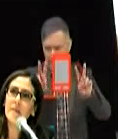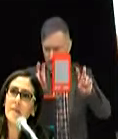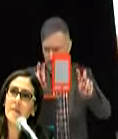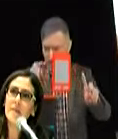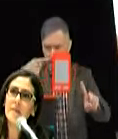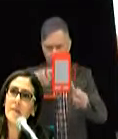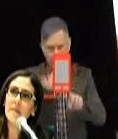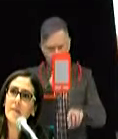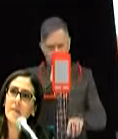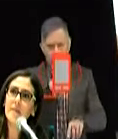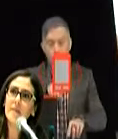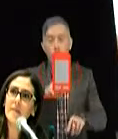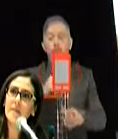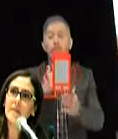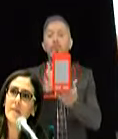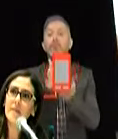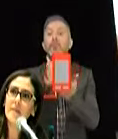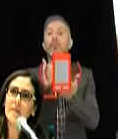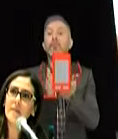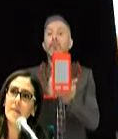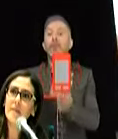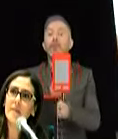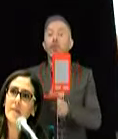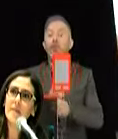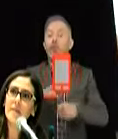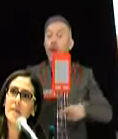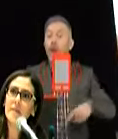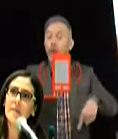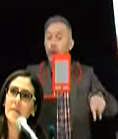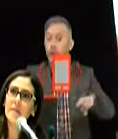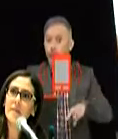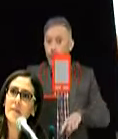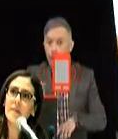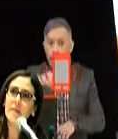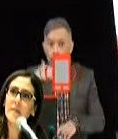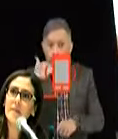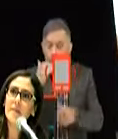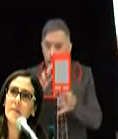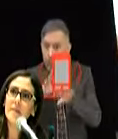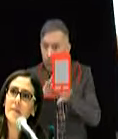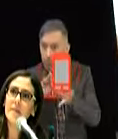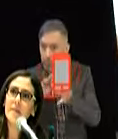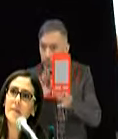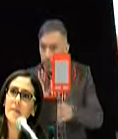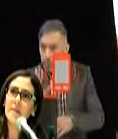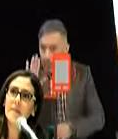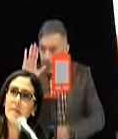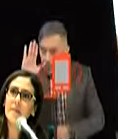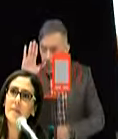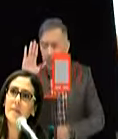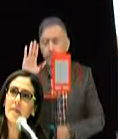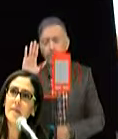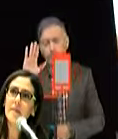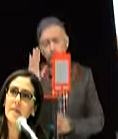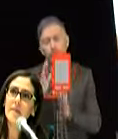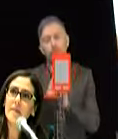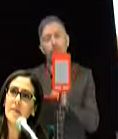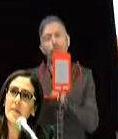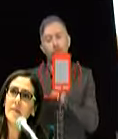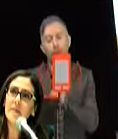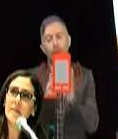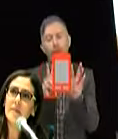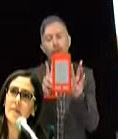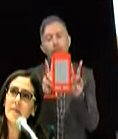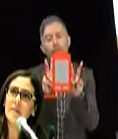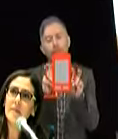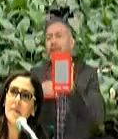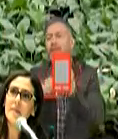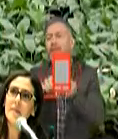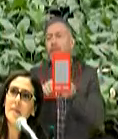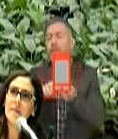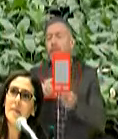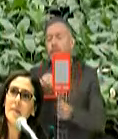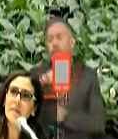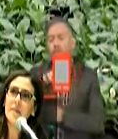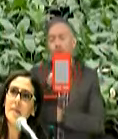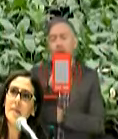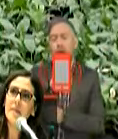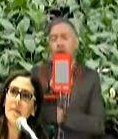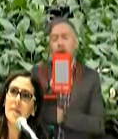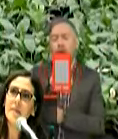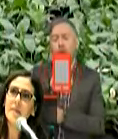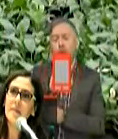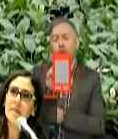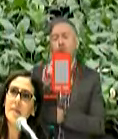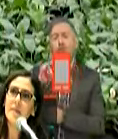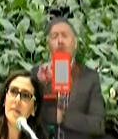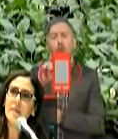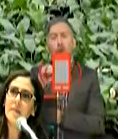en federal también. Y en el INE estamos trabajando de manera muy puntual con los órganos desconcentrados